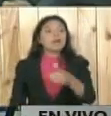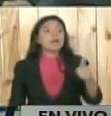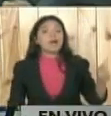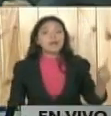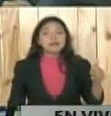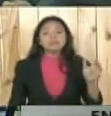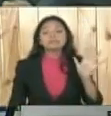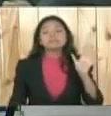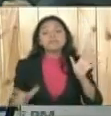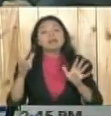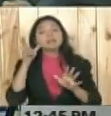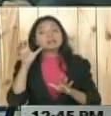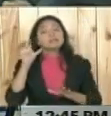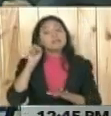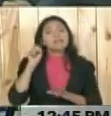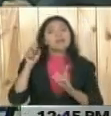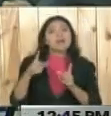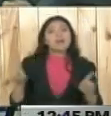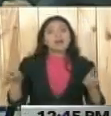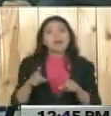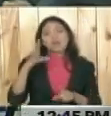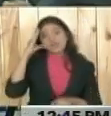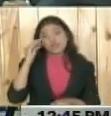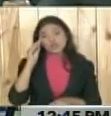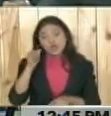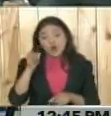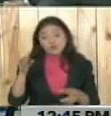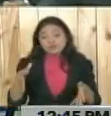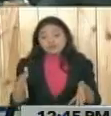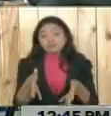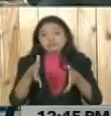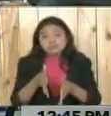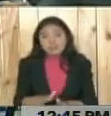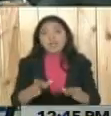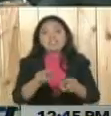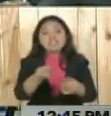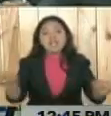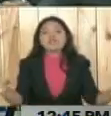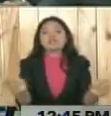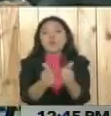de este tema. Ellos, Dios los cría y ellos se juntan. ¡Pa'lante!